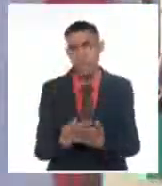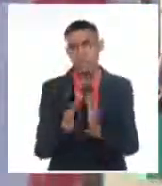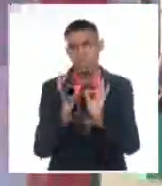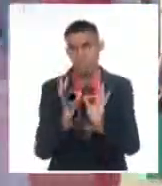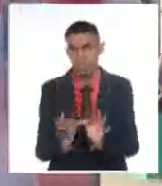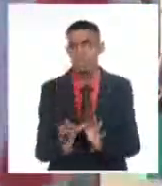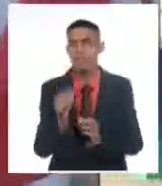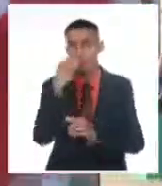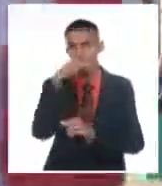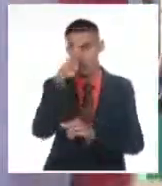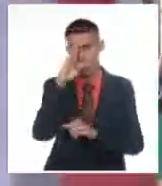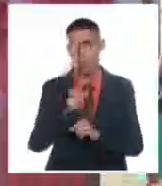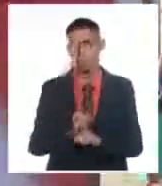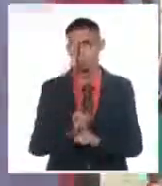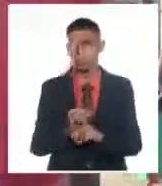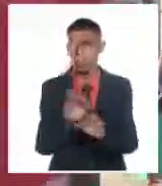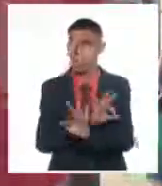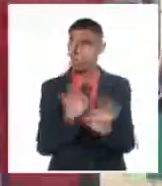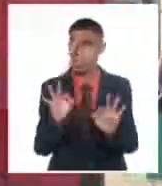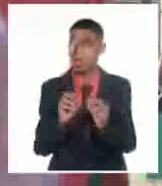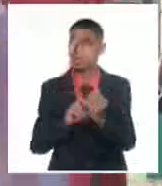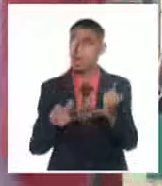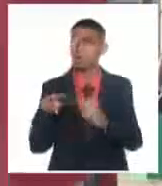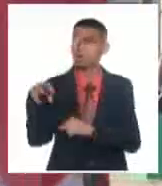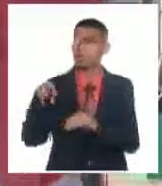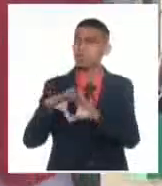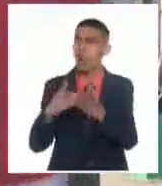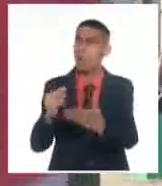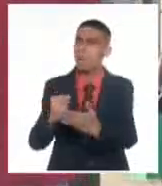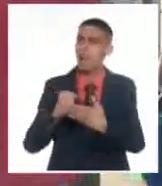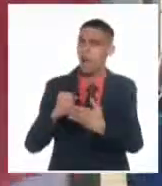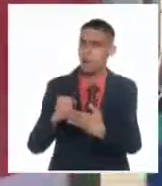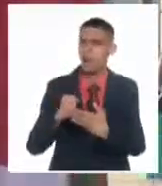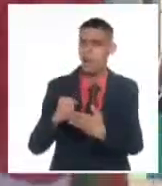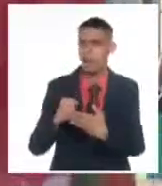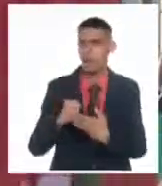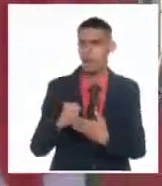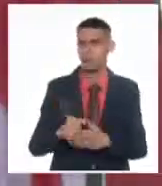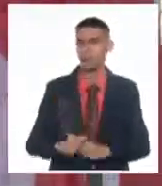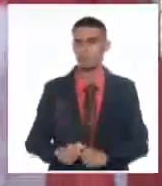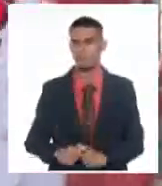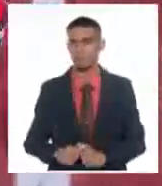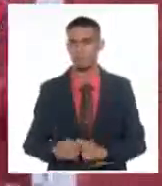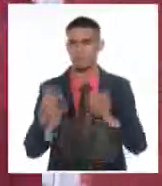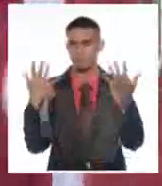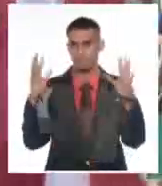de Pinar del Río, por todo el apoyo a nuestra causa.